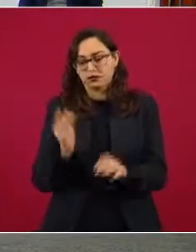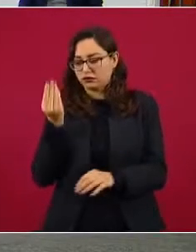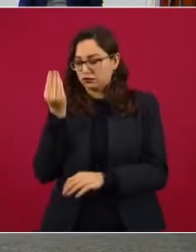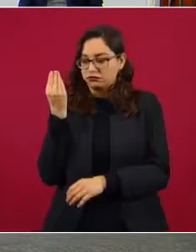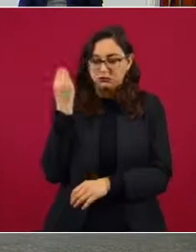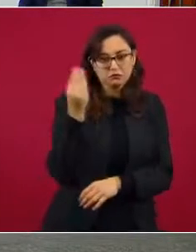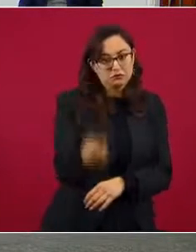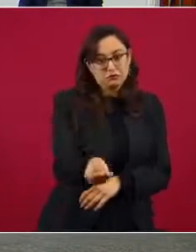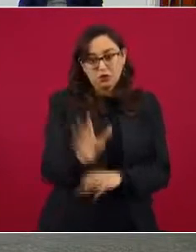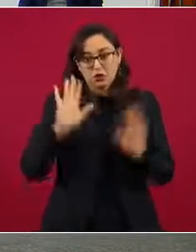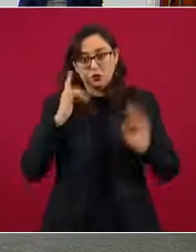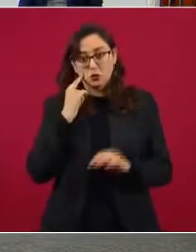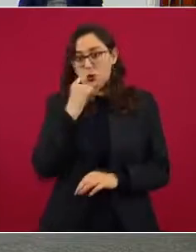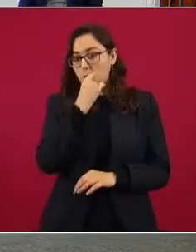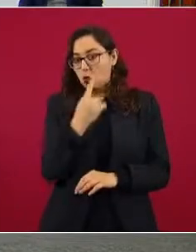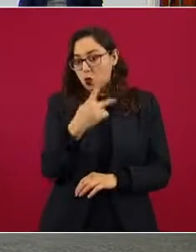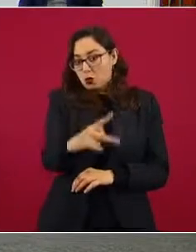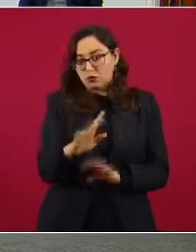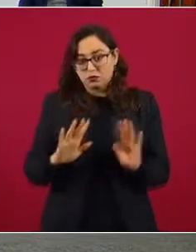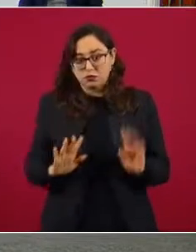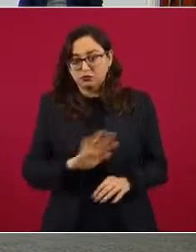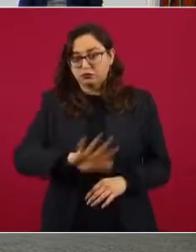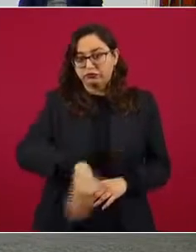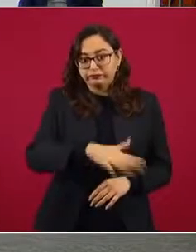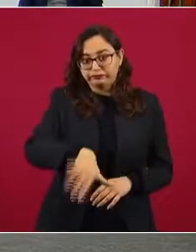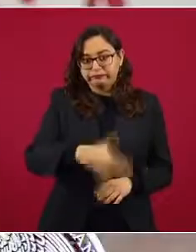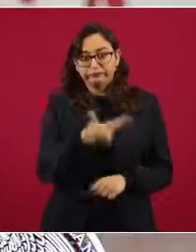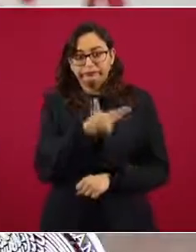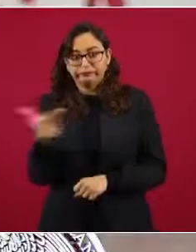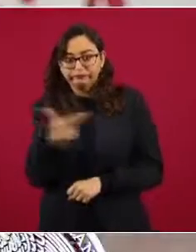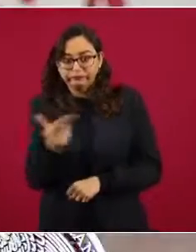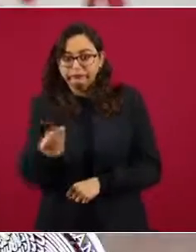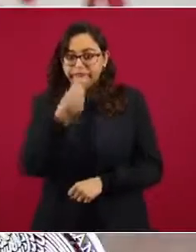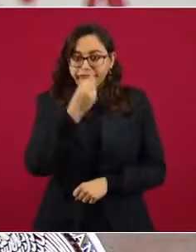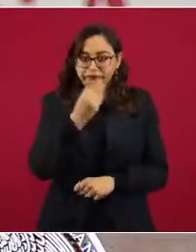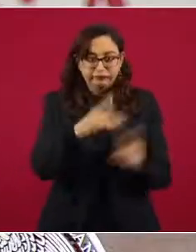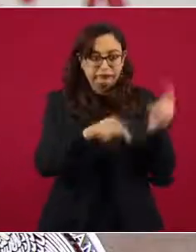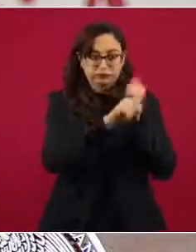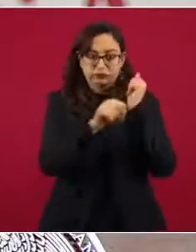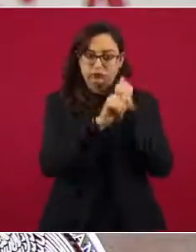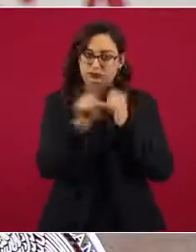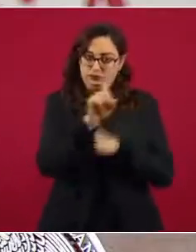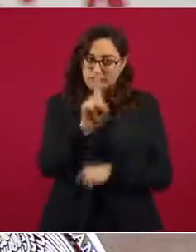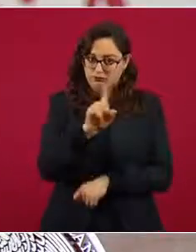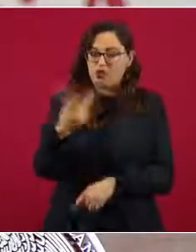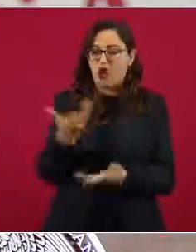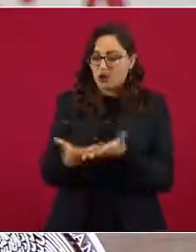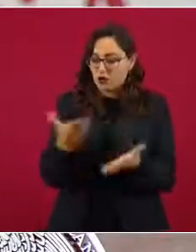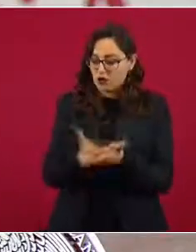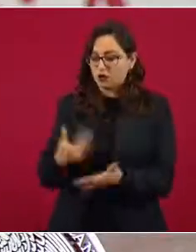te resuelves el hotel, la comida y el transporte. No, eso es lo que estamos garantizando.